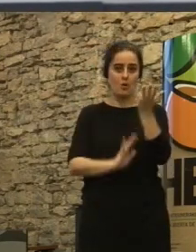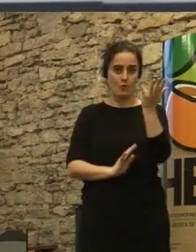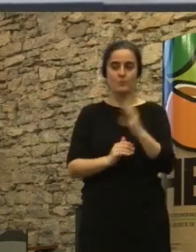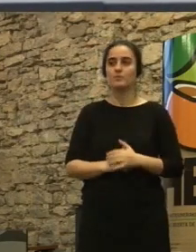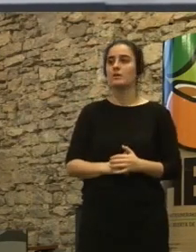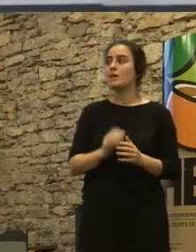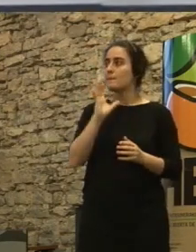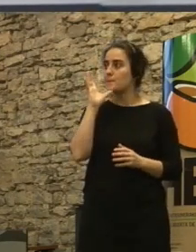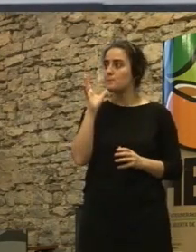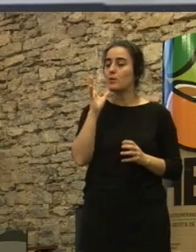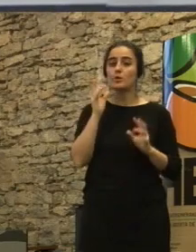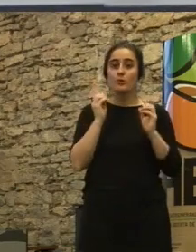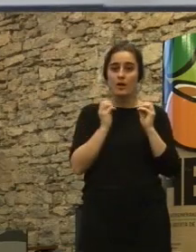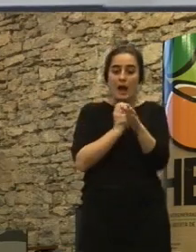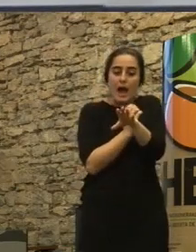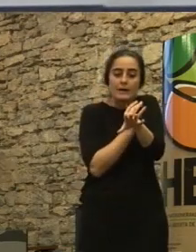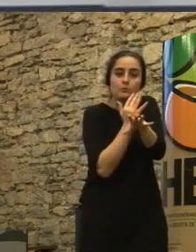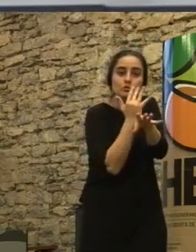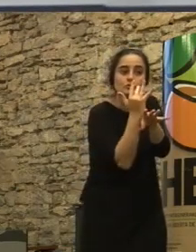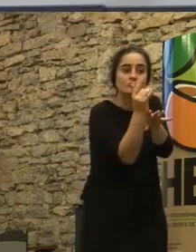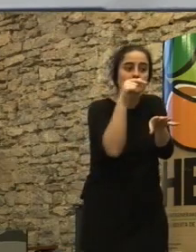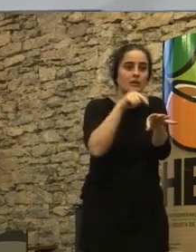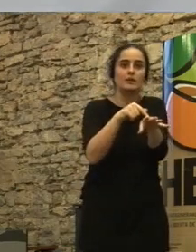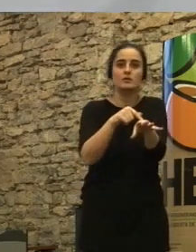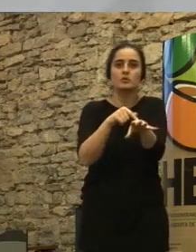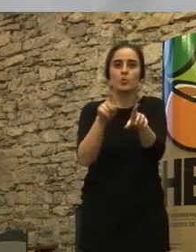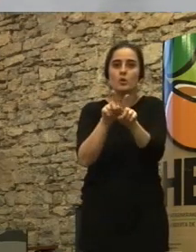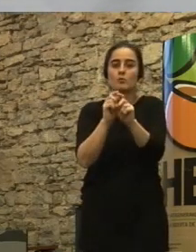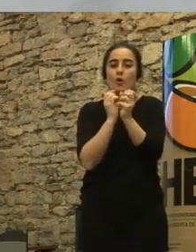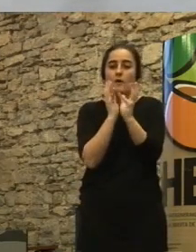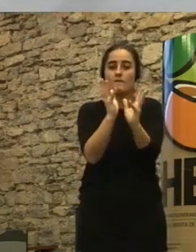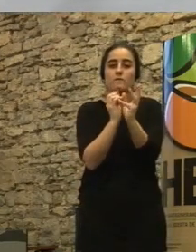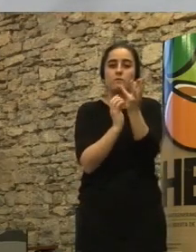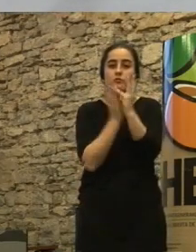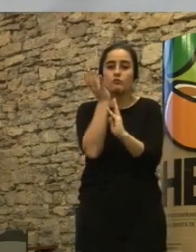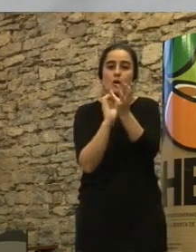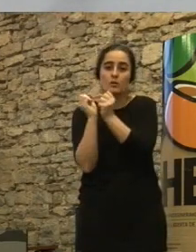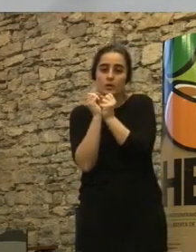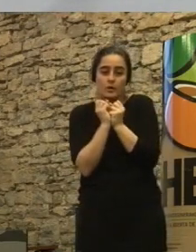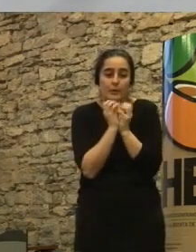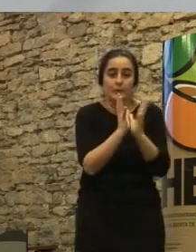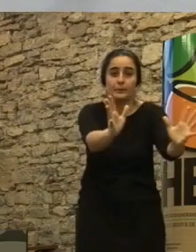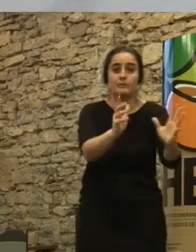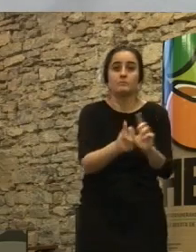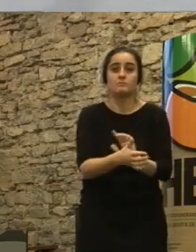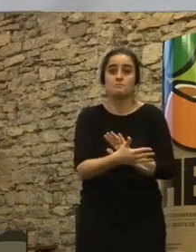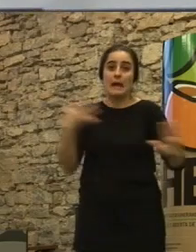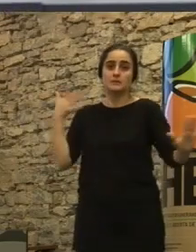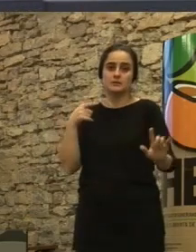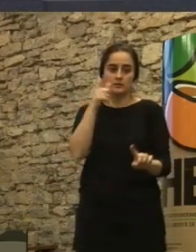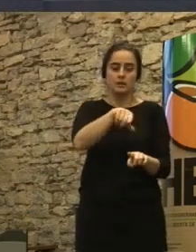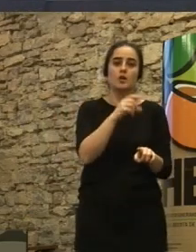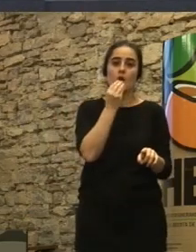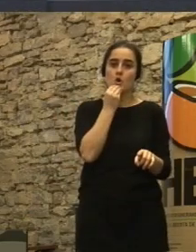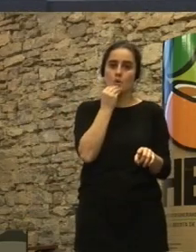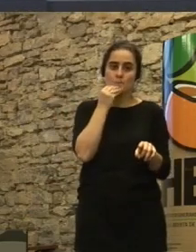porque comen los arbustos que son los que distribuyen el fuego más rápidamente. Y así podríamos seguir. Digamos que